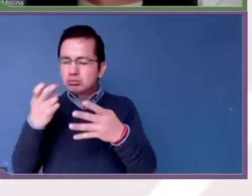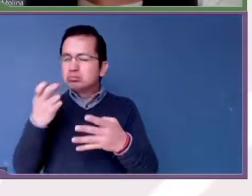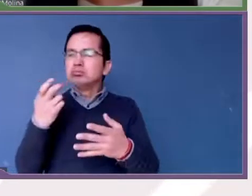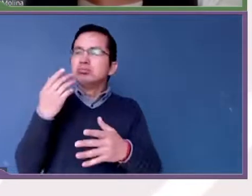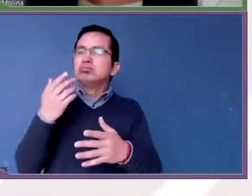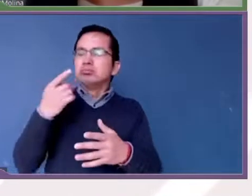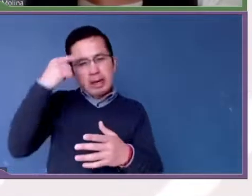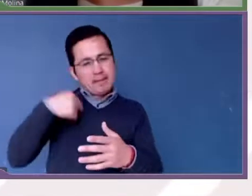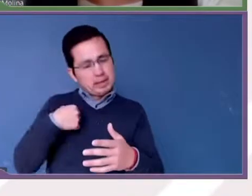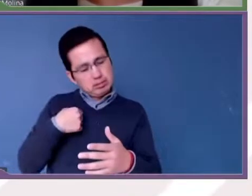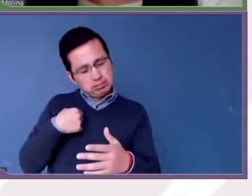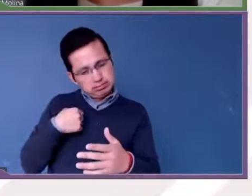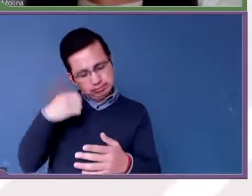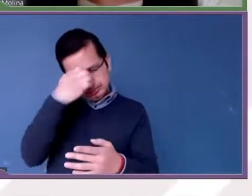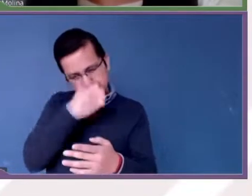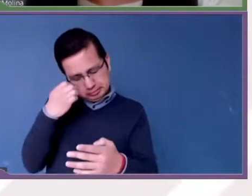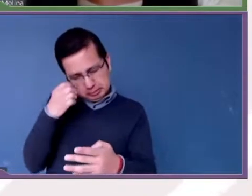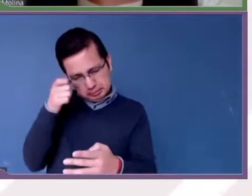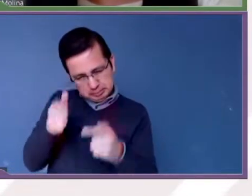Creo que